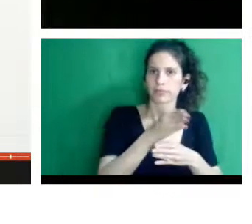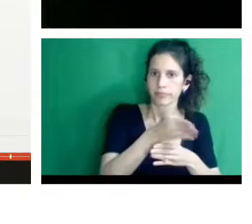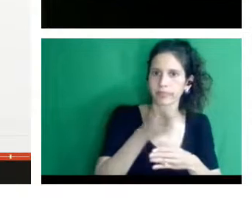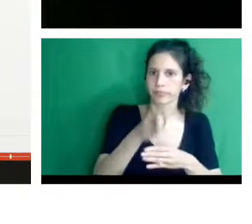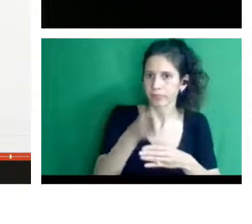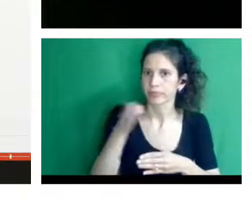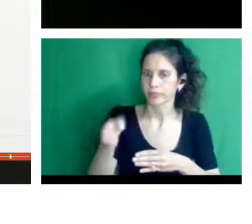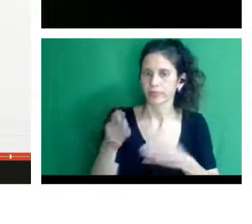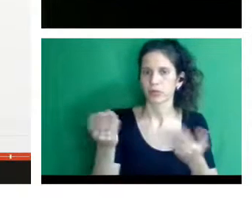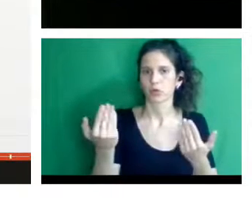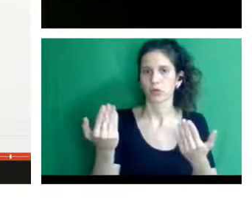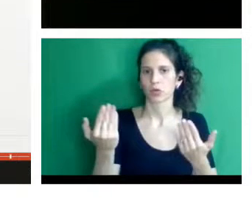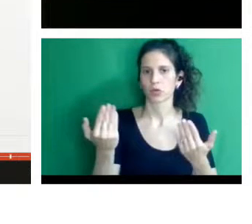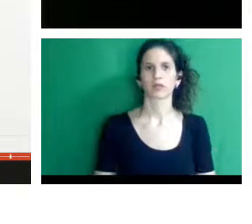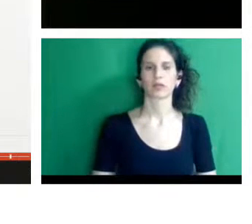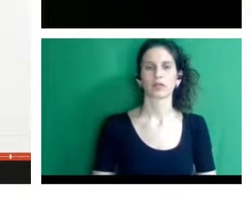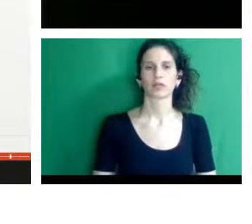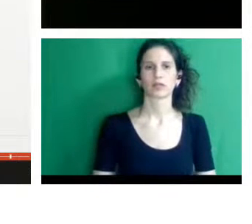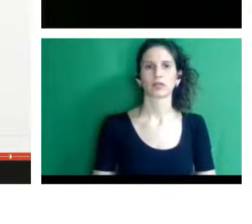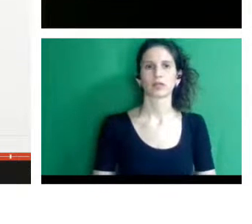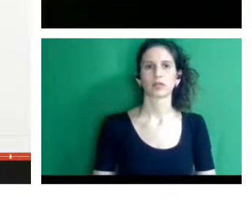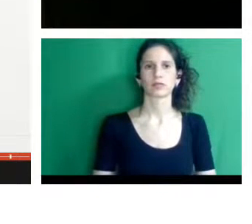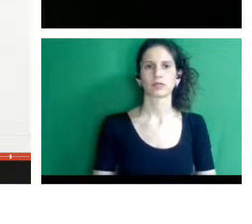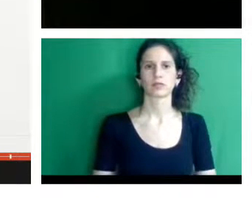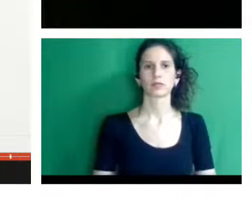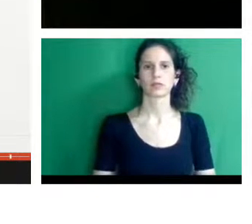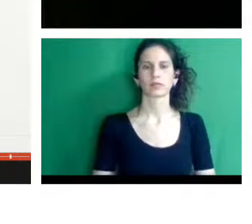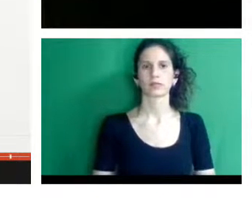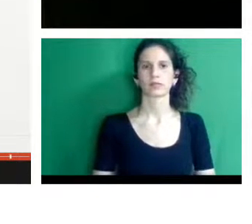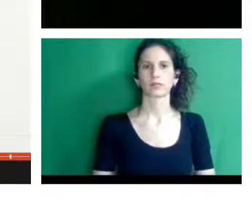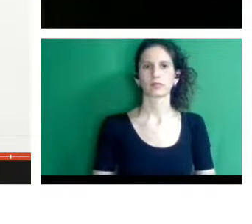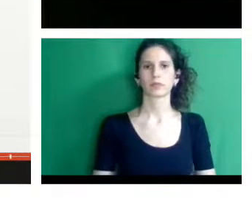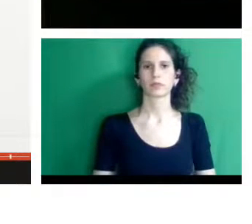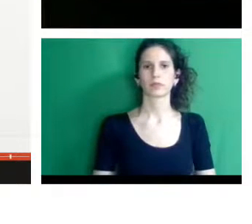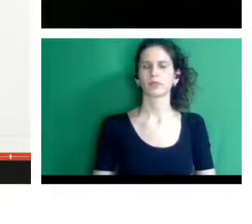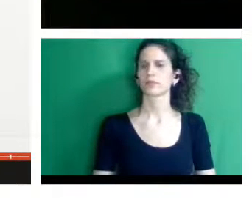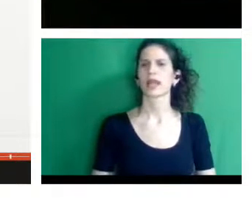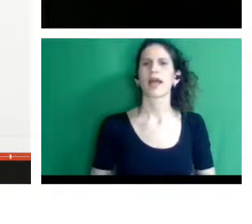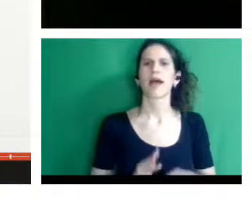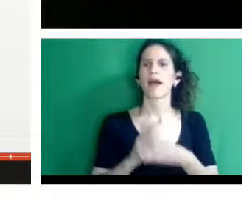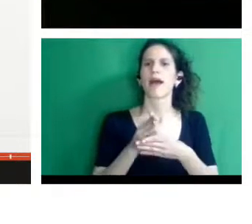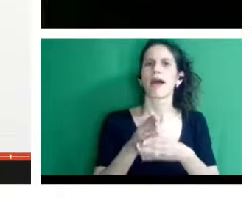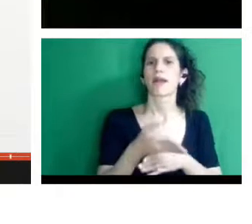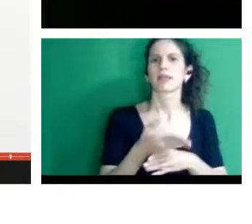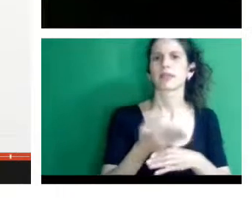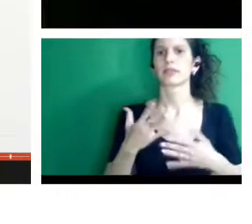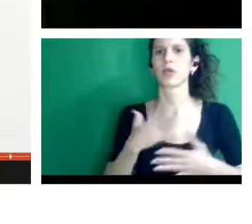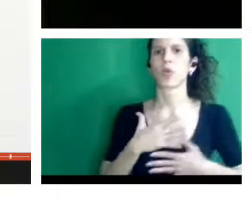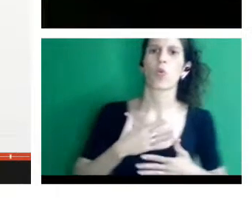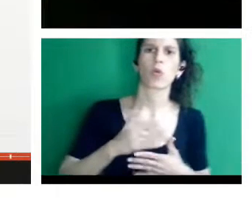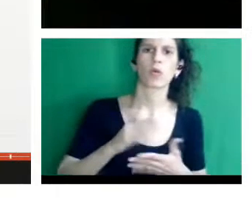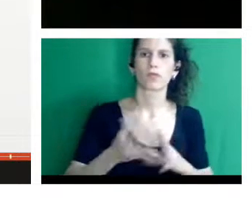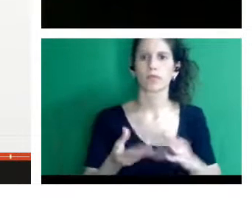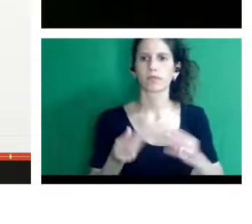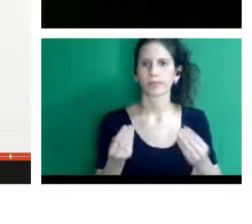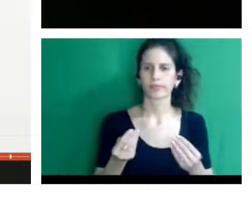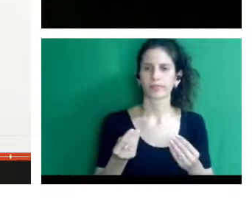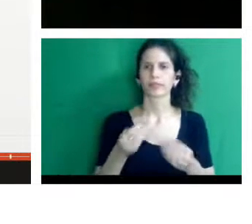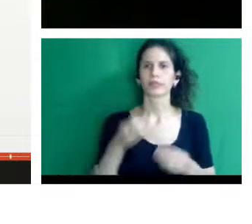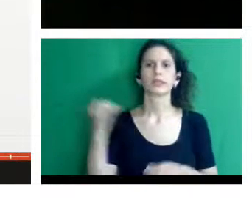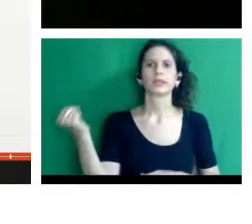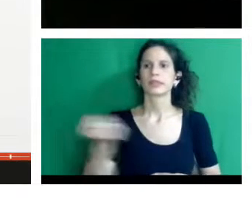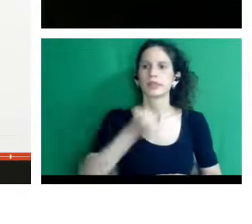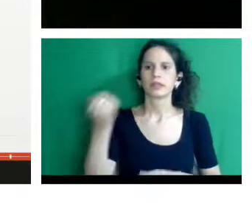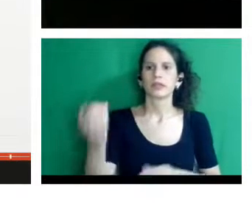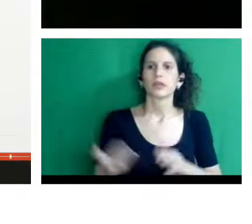cuenta es que la accesibilidad al medio físico debe entenderse como una condición integral, cuyo principal fin es que toda persona, incluida las personas